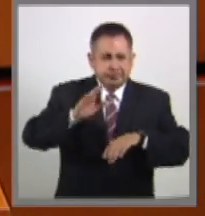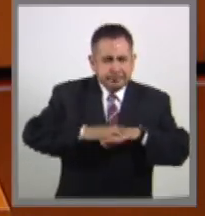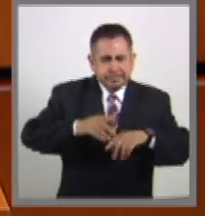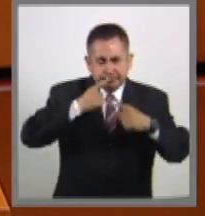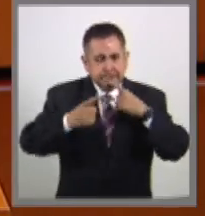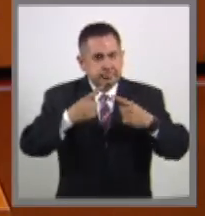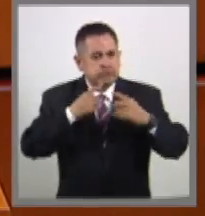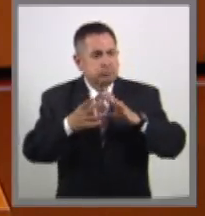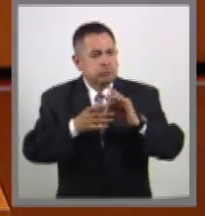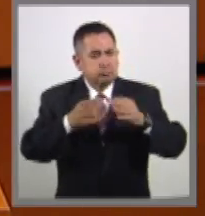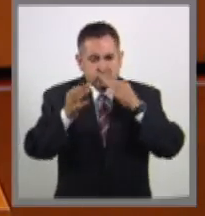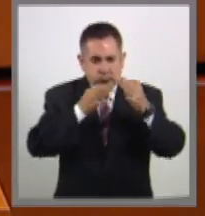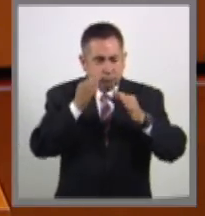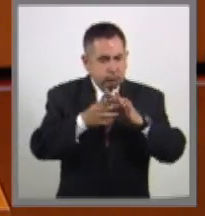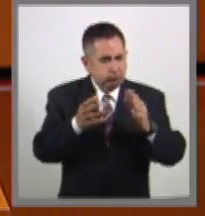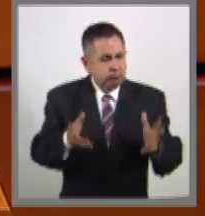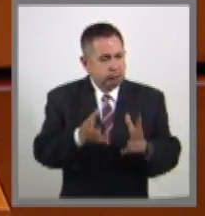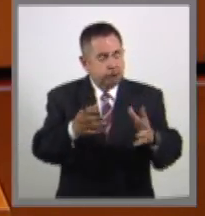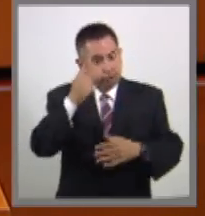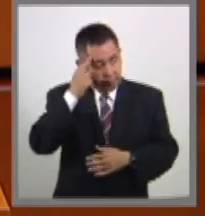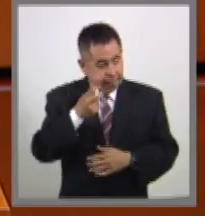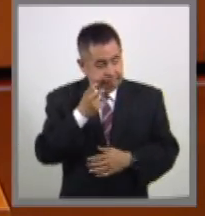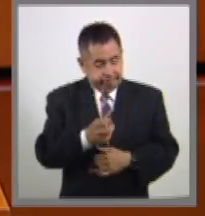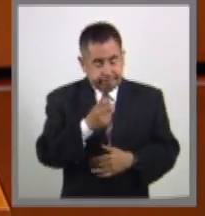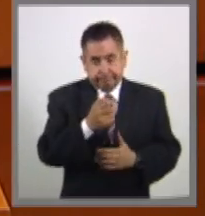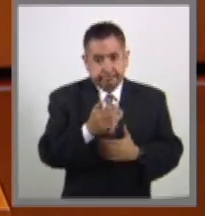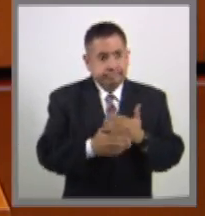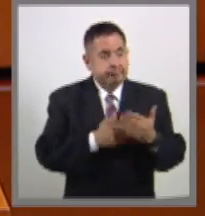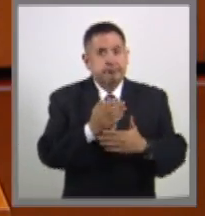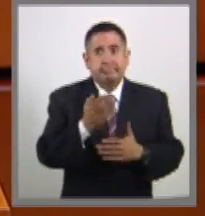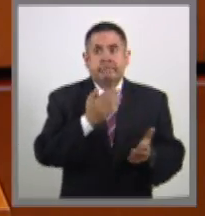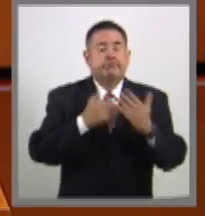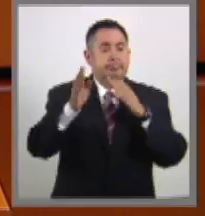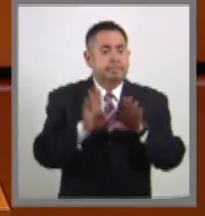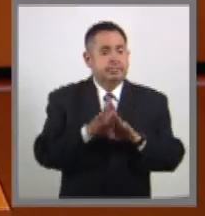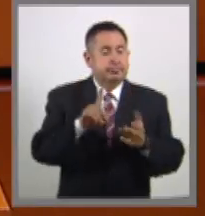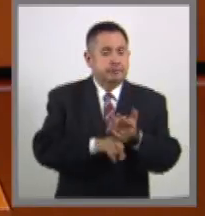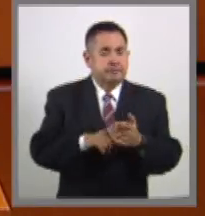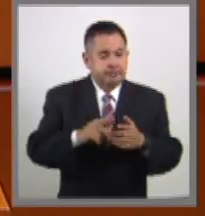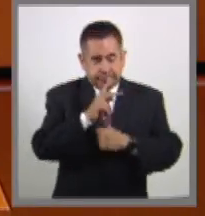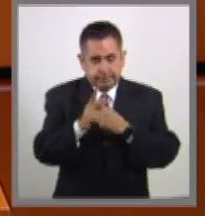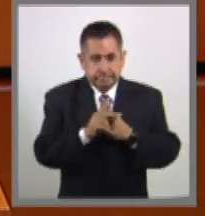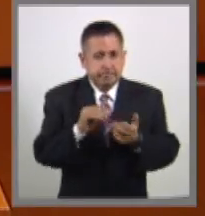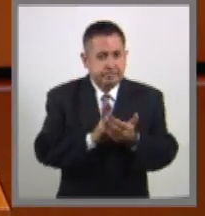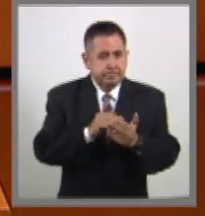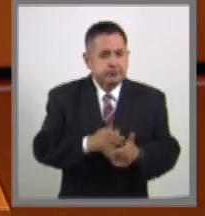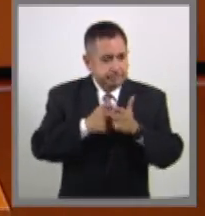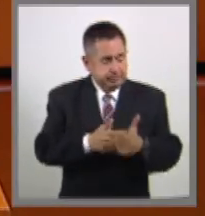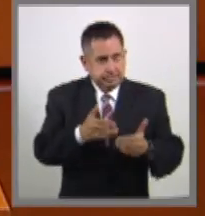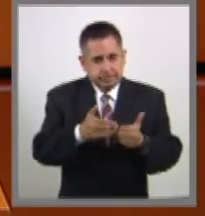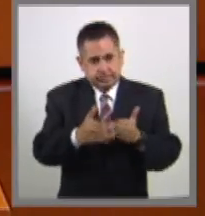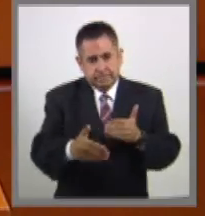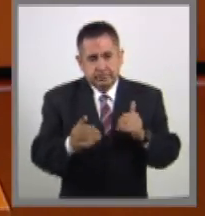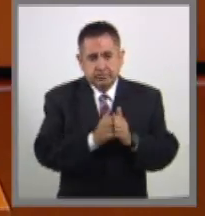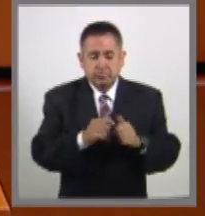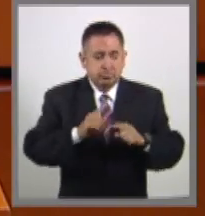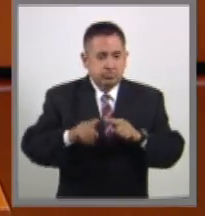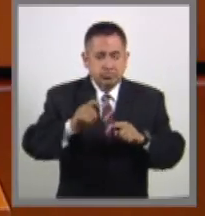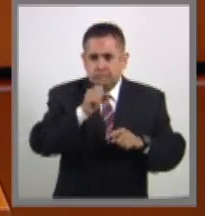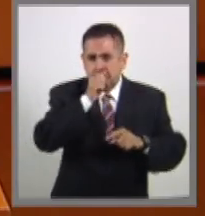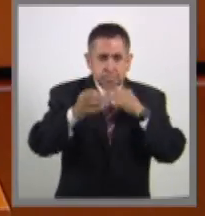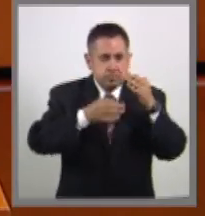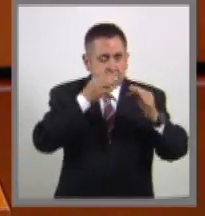promoción para lograr que este producto distintivo de nuestro país continúe siendo un elemento de difusión